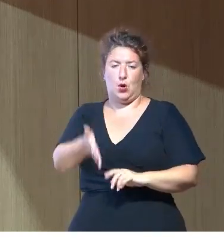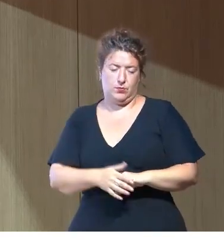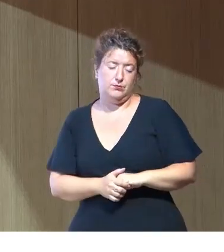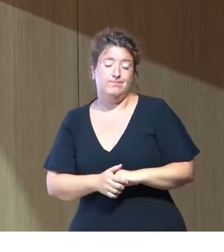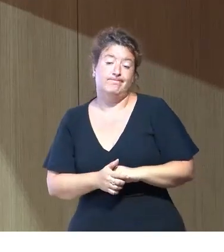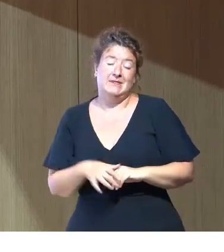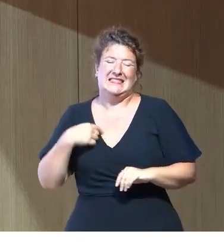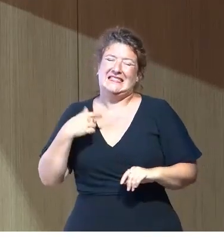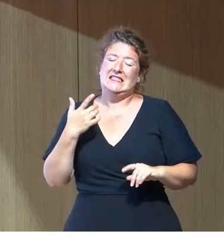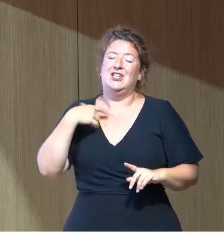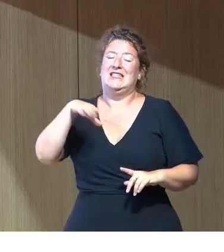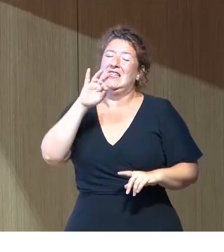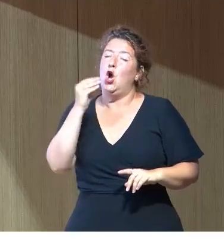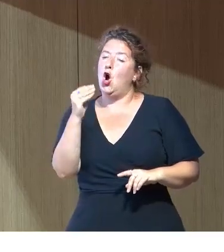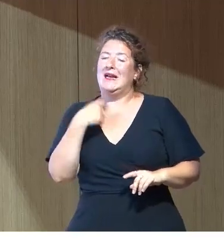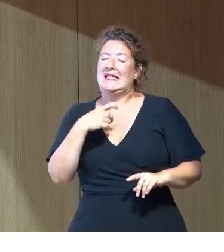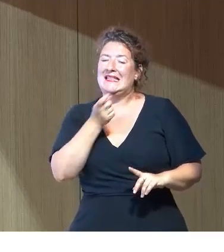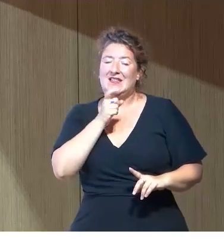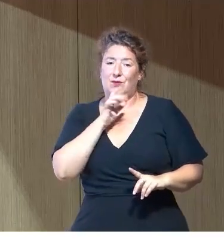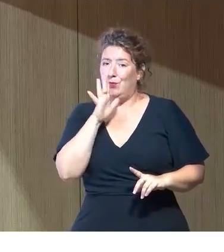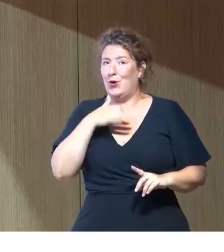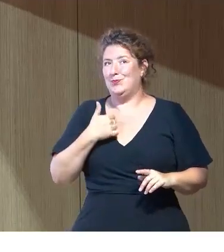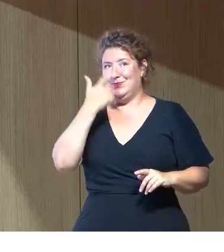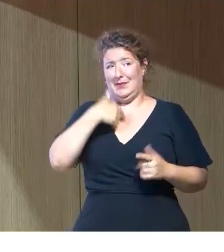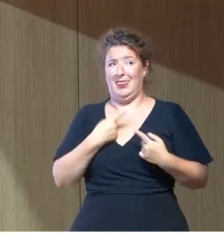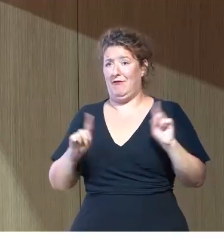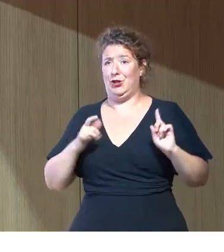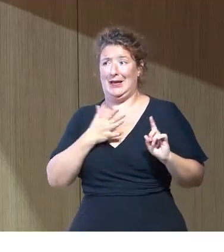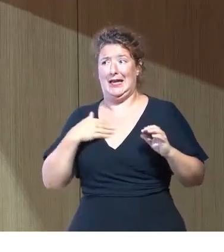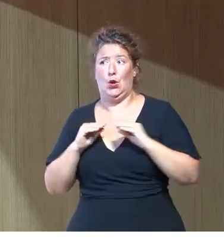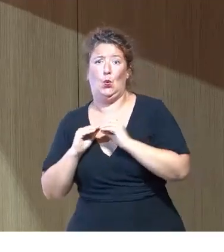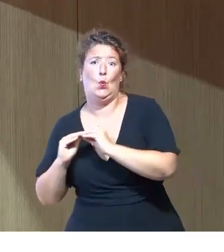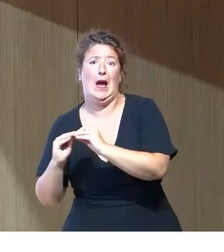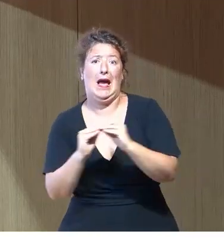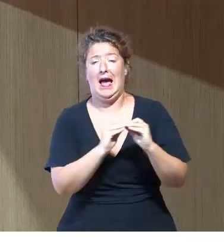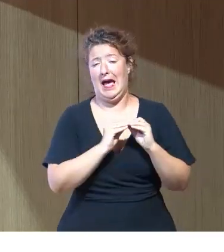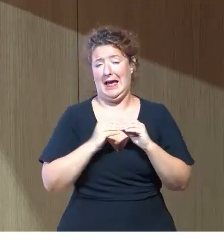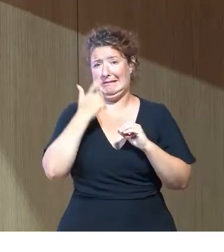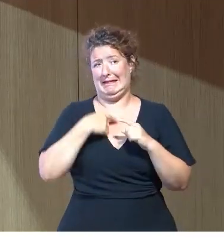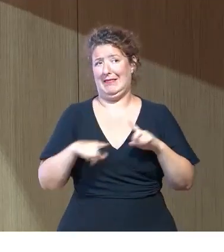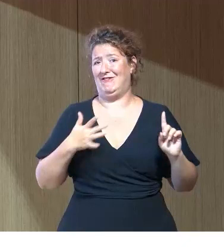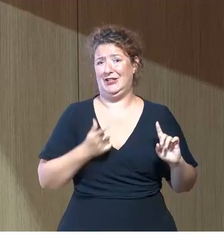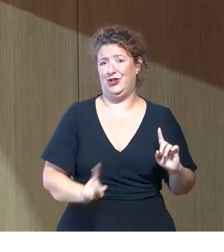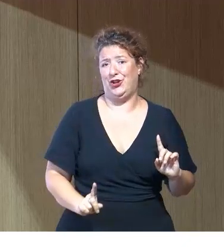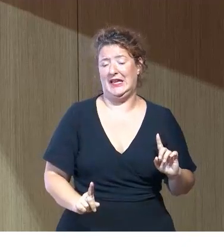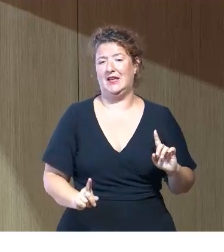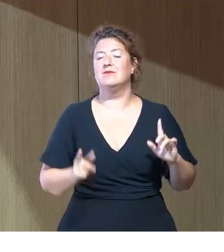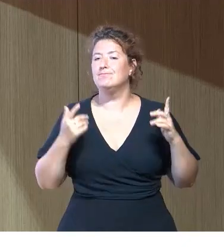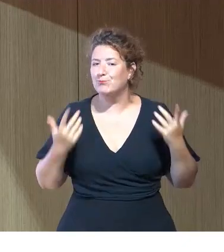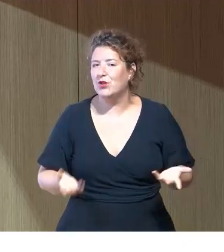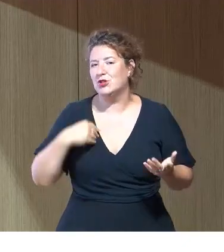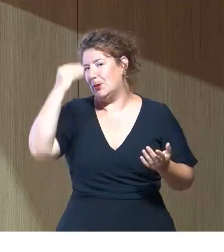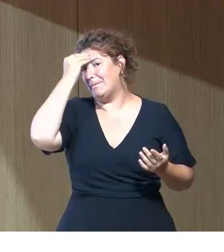cuando eres joven eso es muy difícil de entender porque no queremos ser diferentes queremos ser iguales que los que los demás Entonces yo creo que este congreso